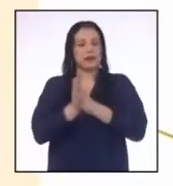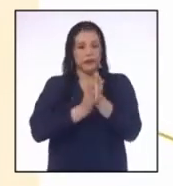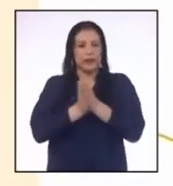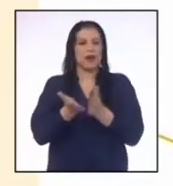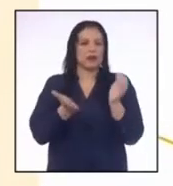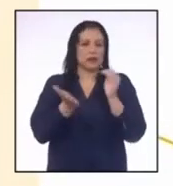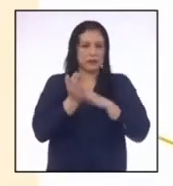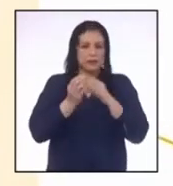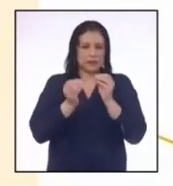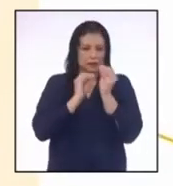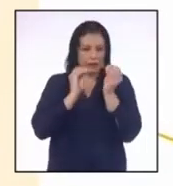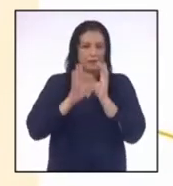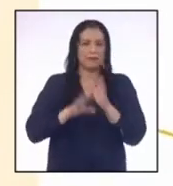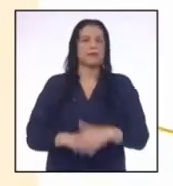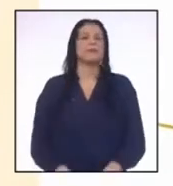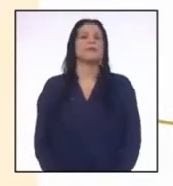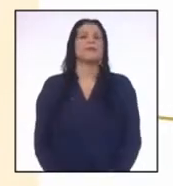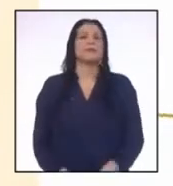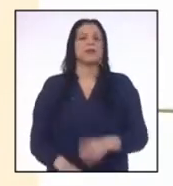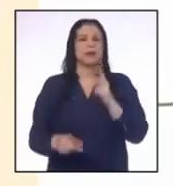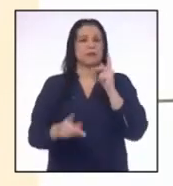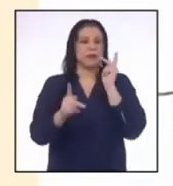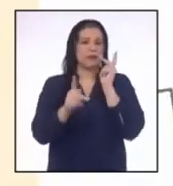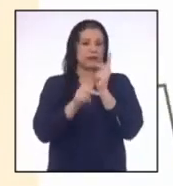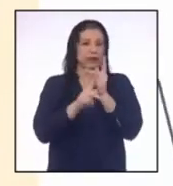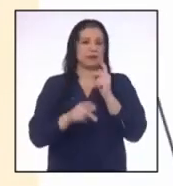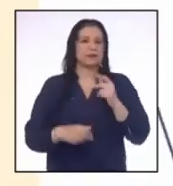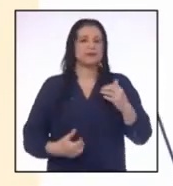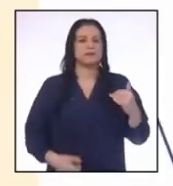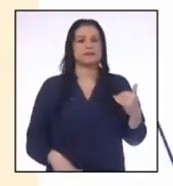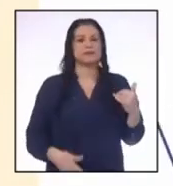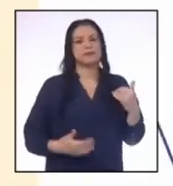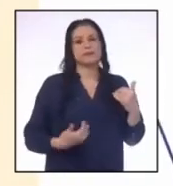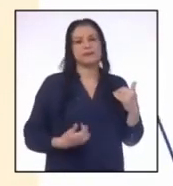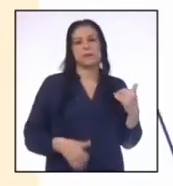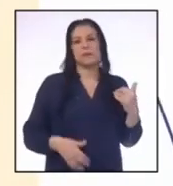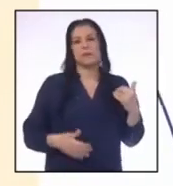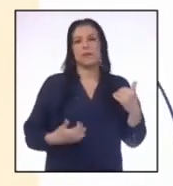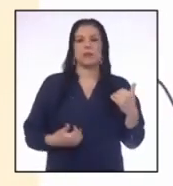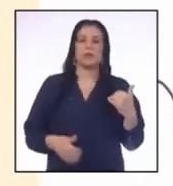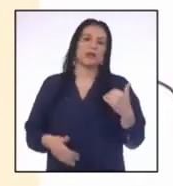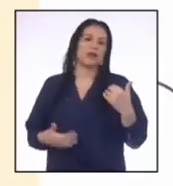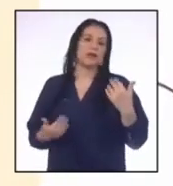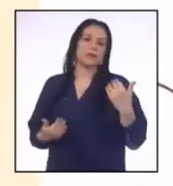ver. Perfecto.